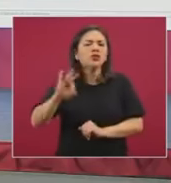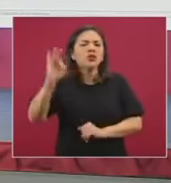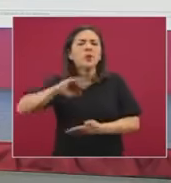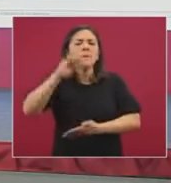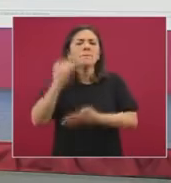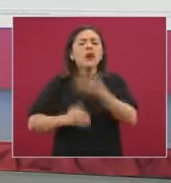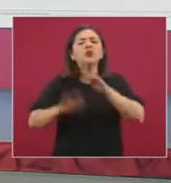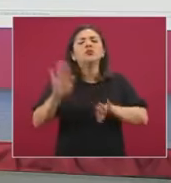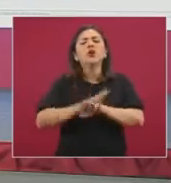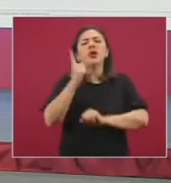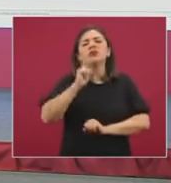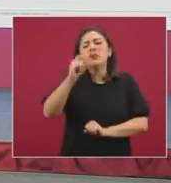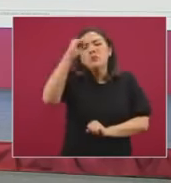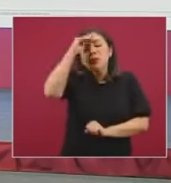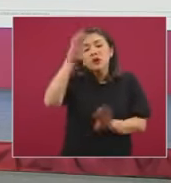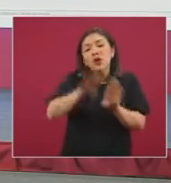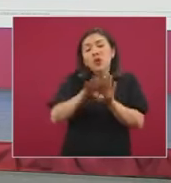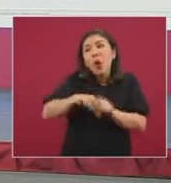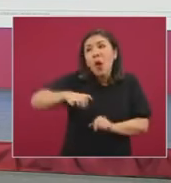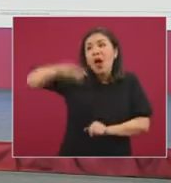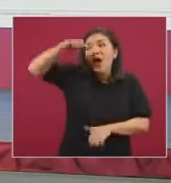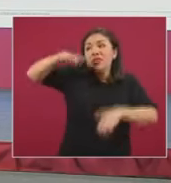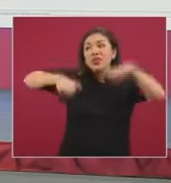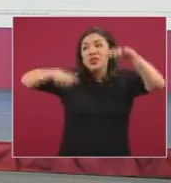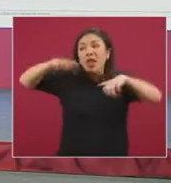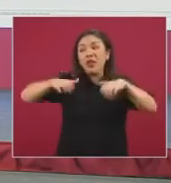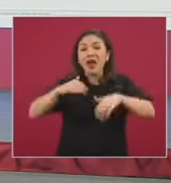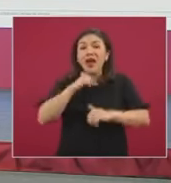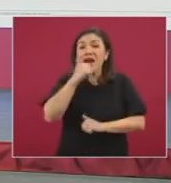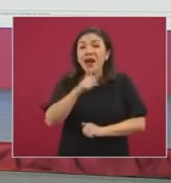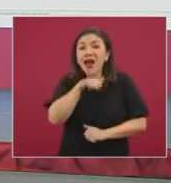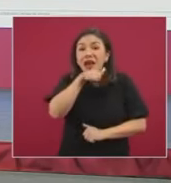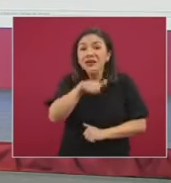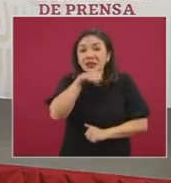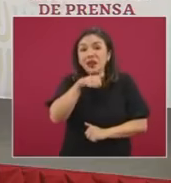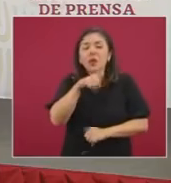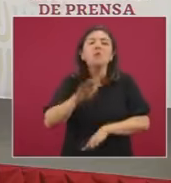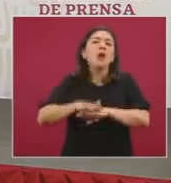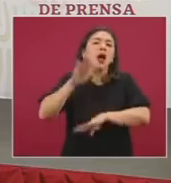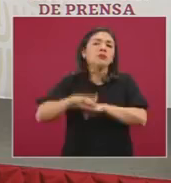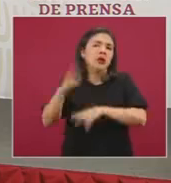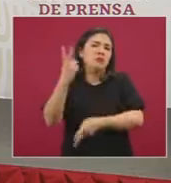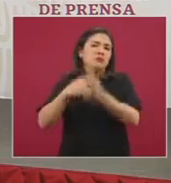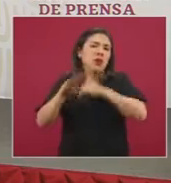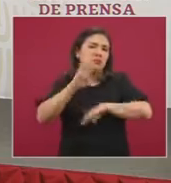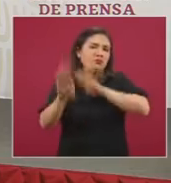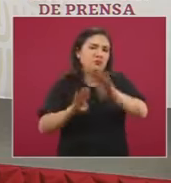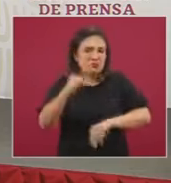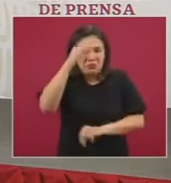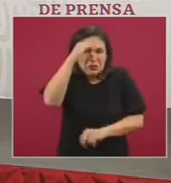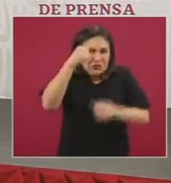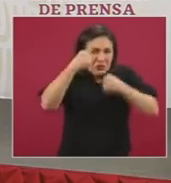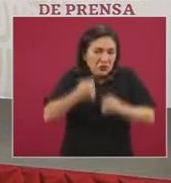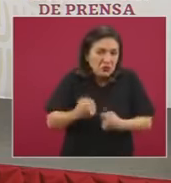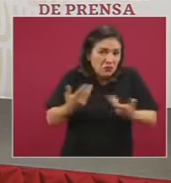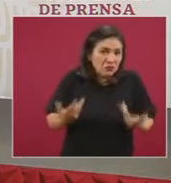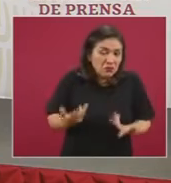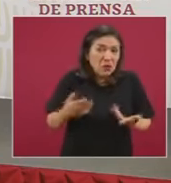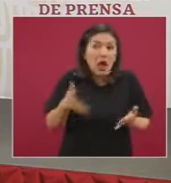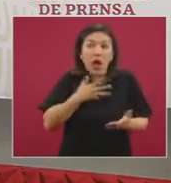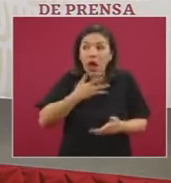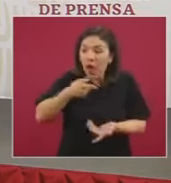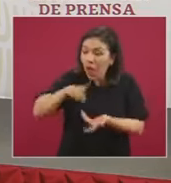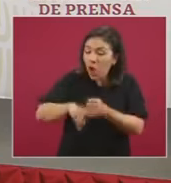se espera que en edades mayores tengamos una mayor mortalidad esperada, y por lo tanto, aunque tiene un número